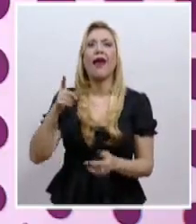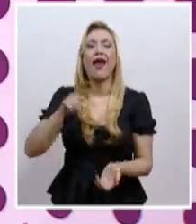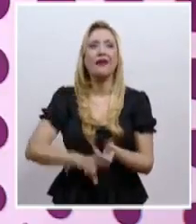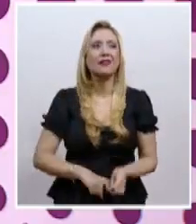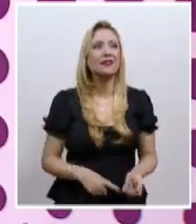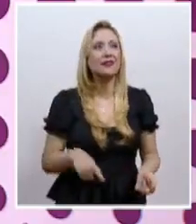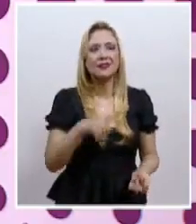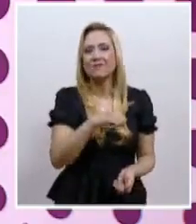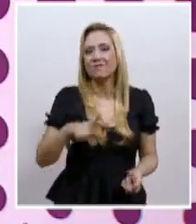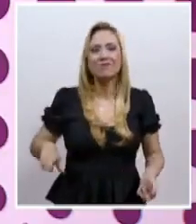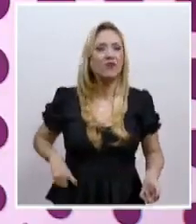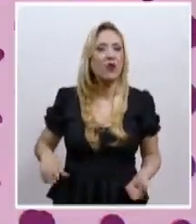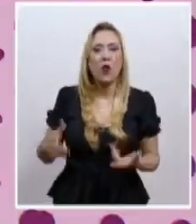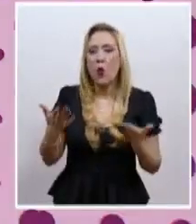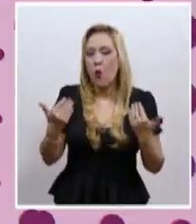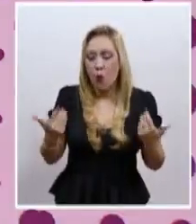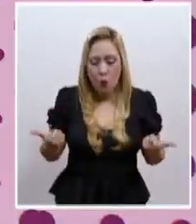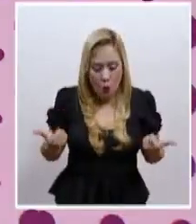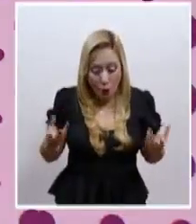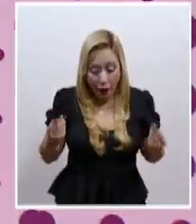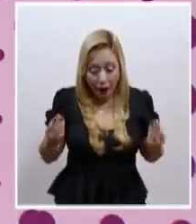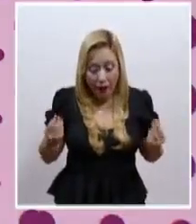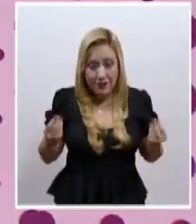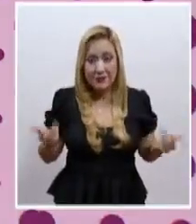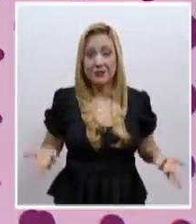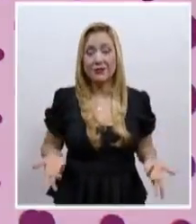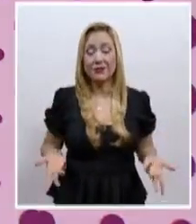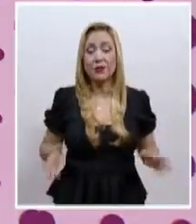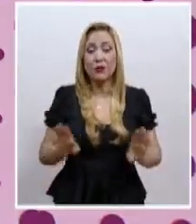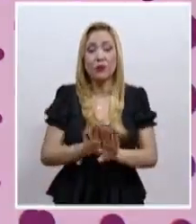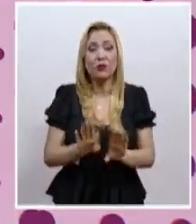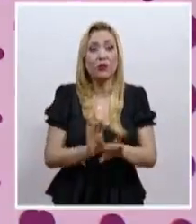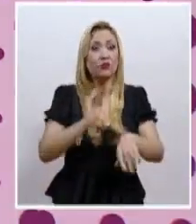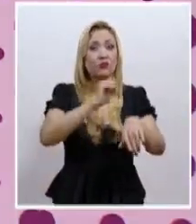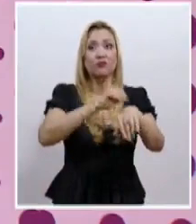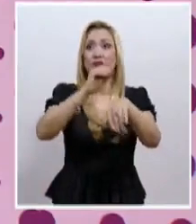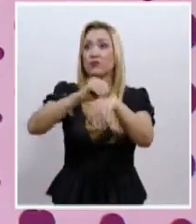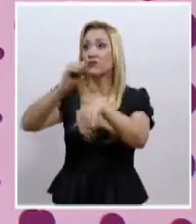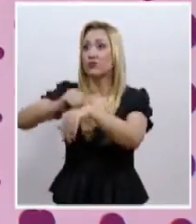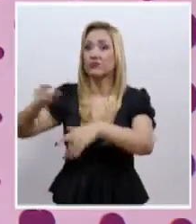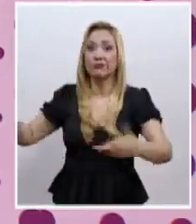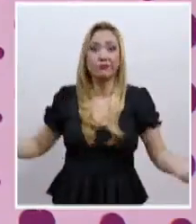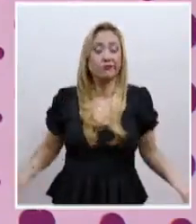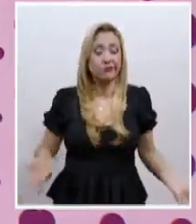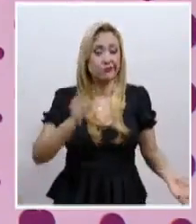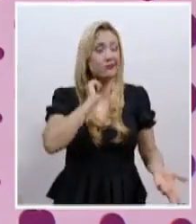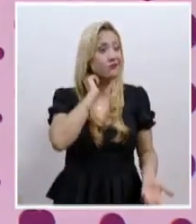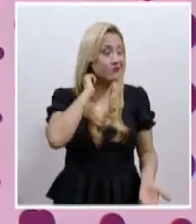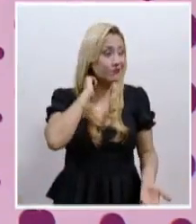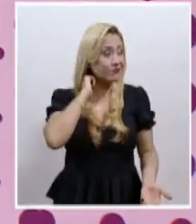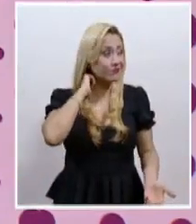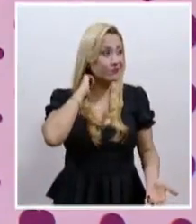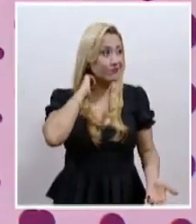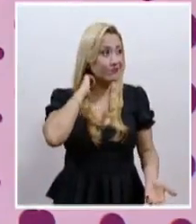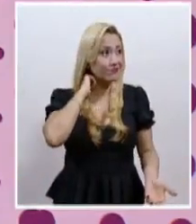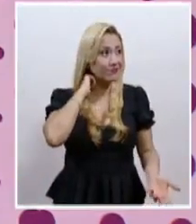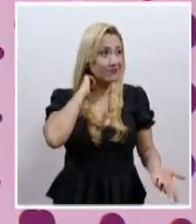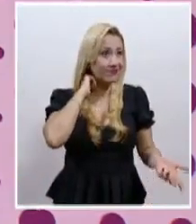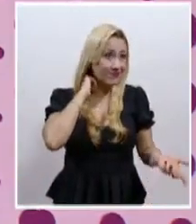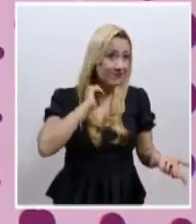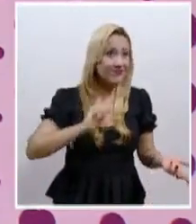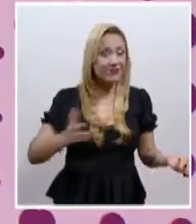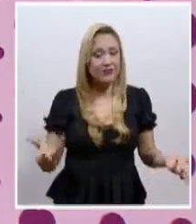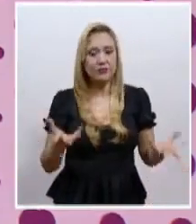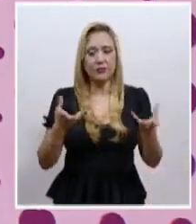el Estado para generar los recursos y luego saberlos gastar, que ese es otro